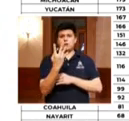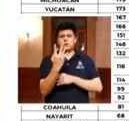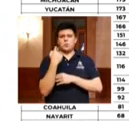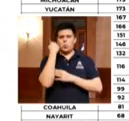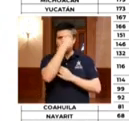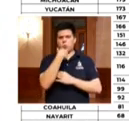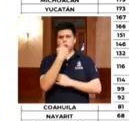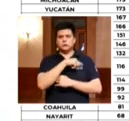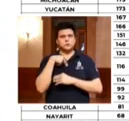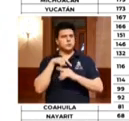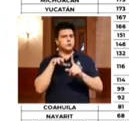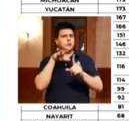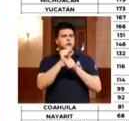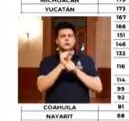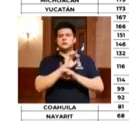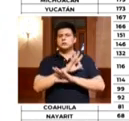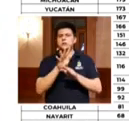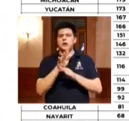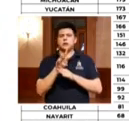alcanzaremos ese número.